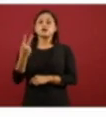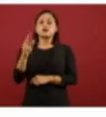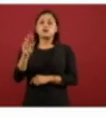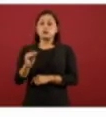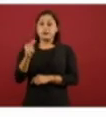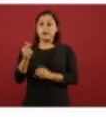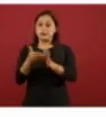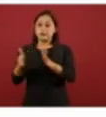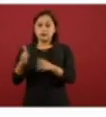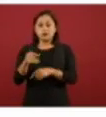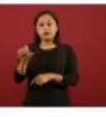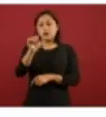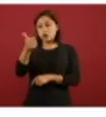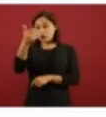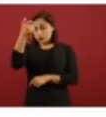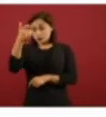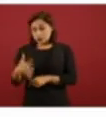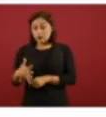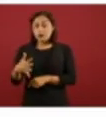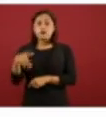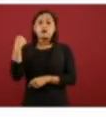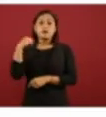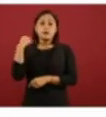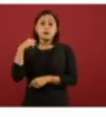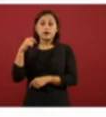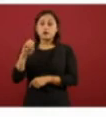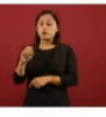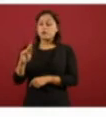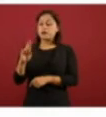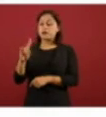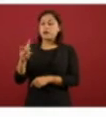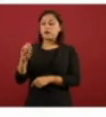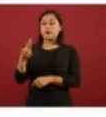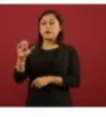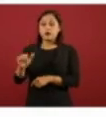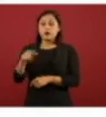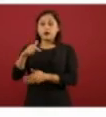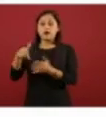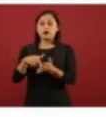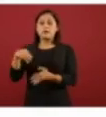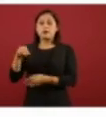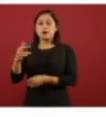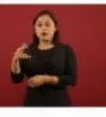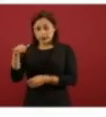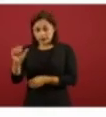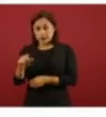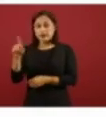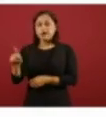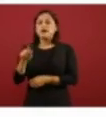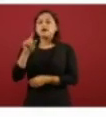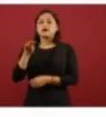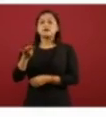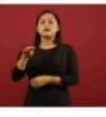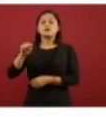por litro, mientras que el más económico, operadora tabasqueña, Edmagra, en Centro Tabasco, a 19.49 por litro, con un